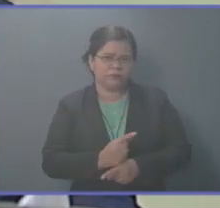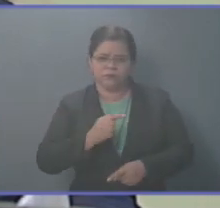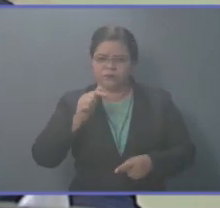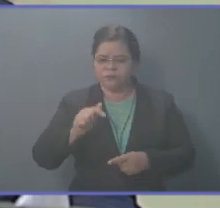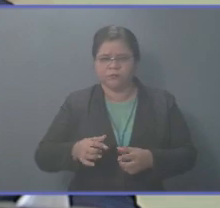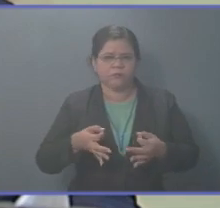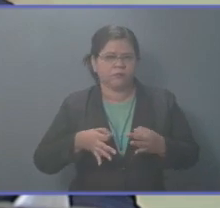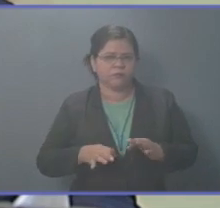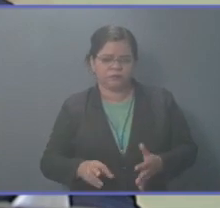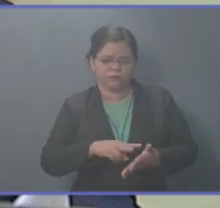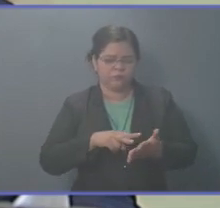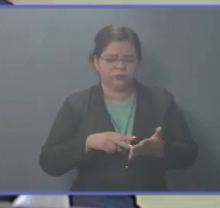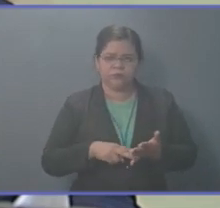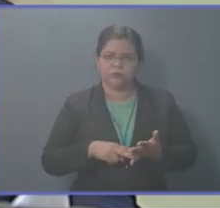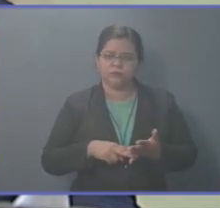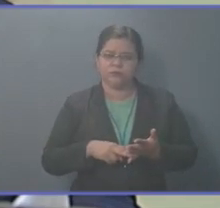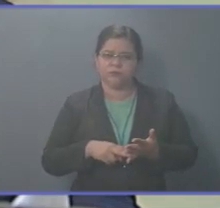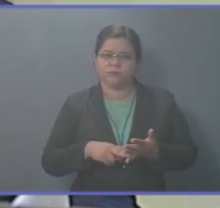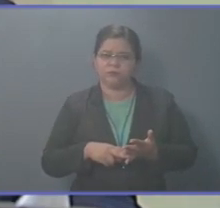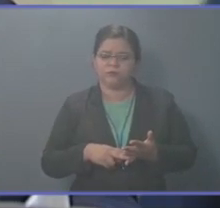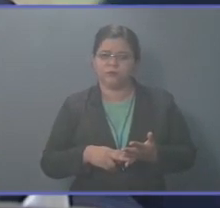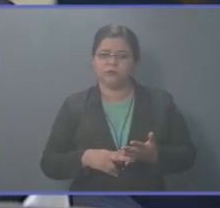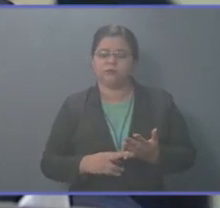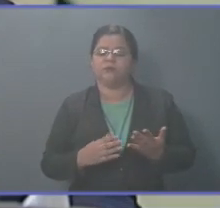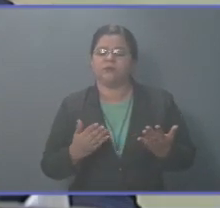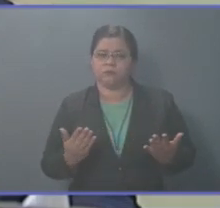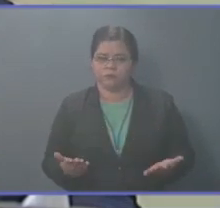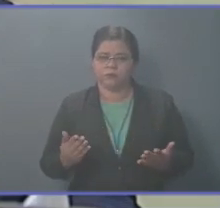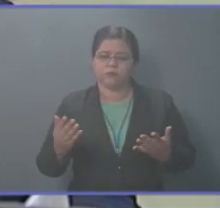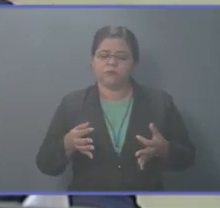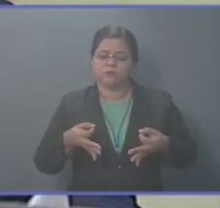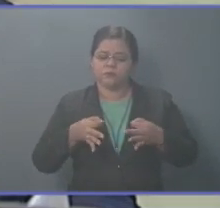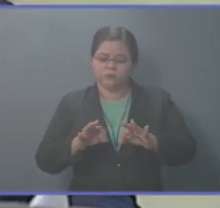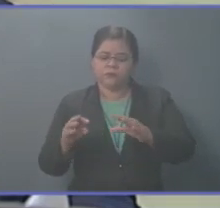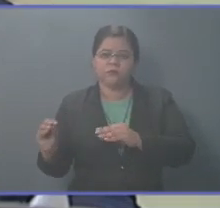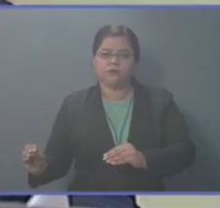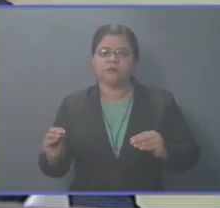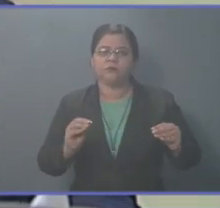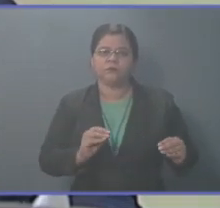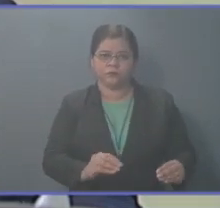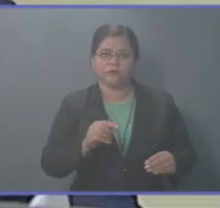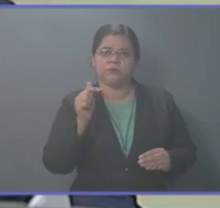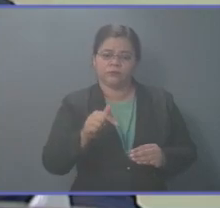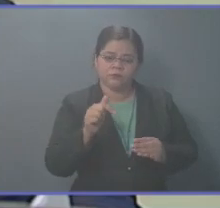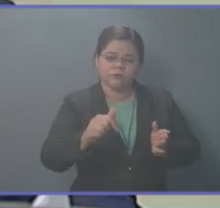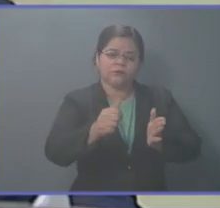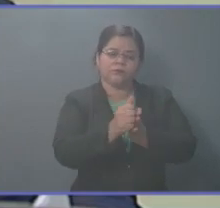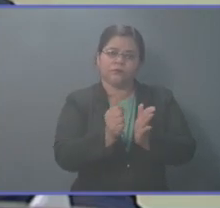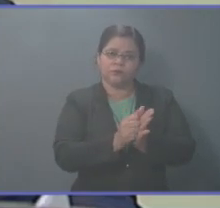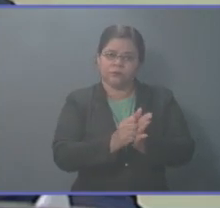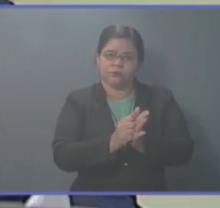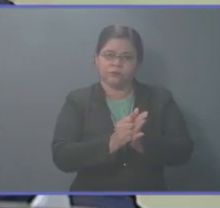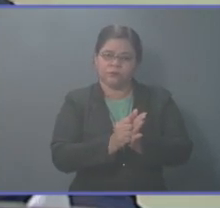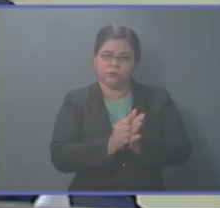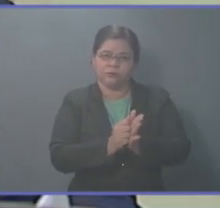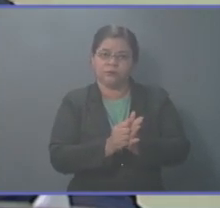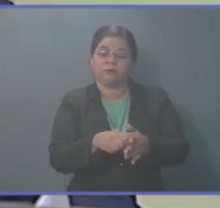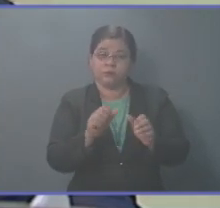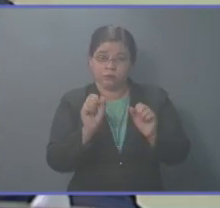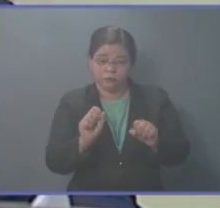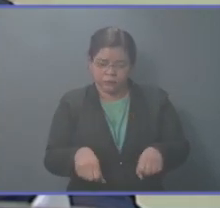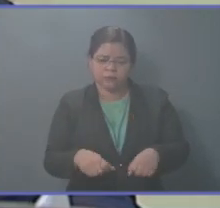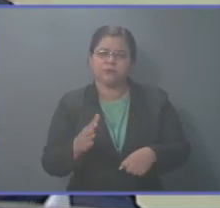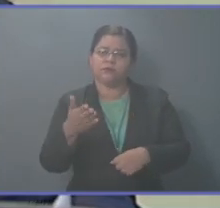una lectura teleológica respecto de la forma y las circunstancias que pueden habilitar